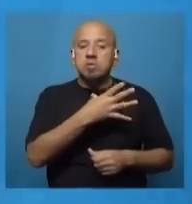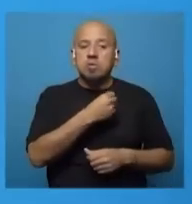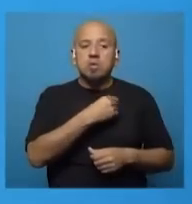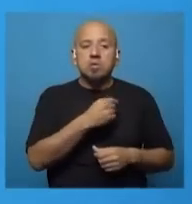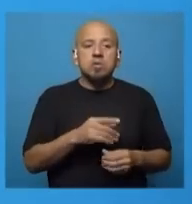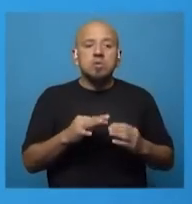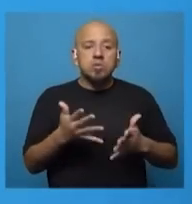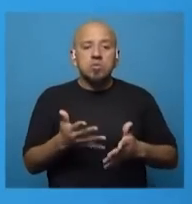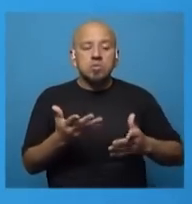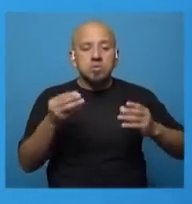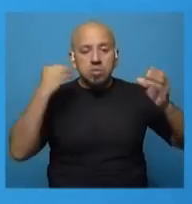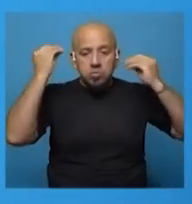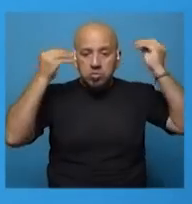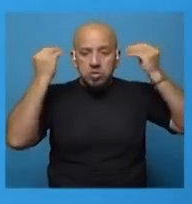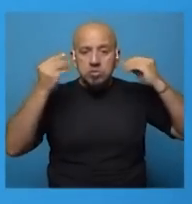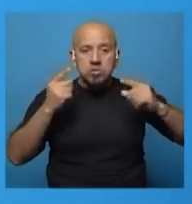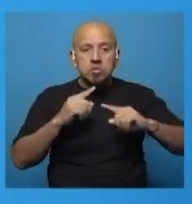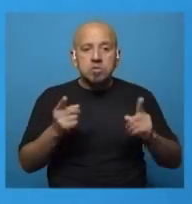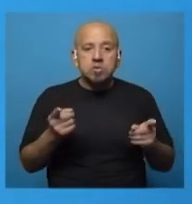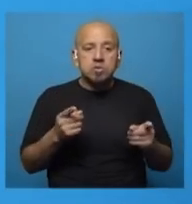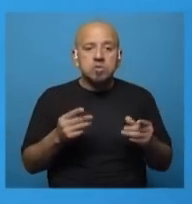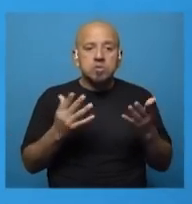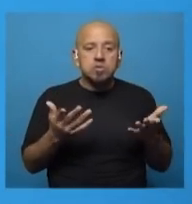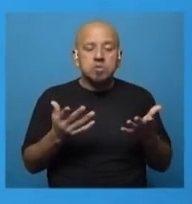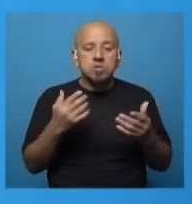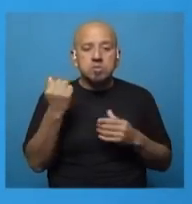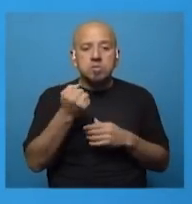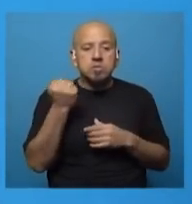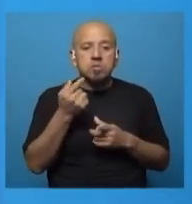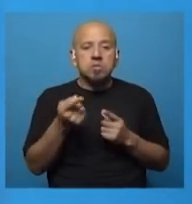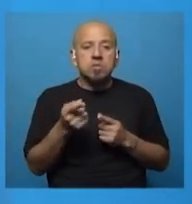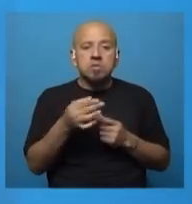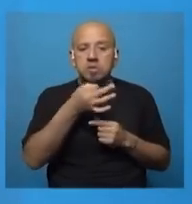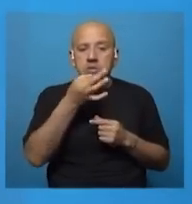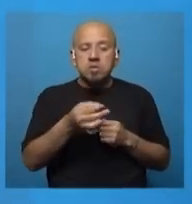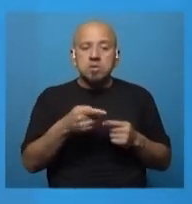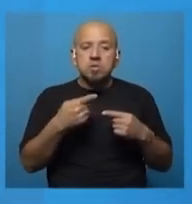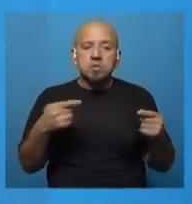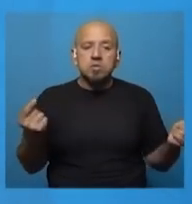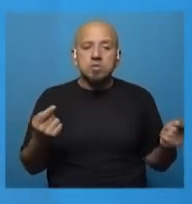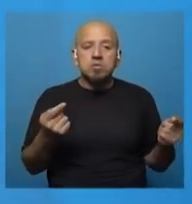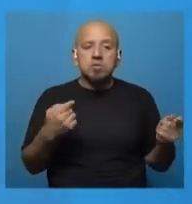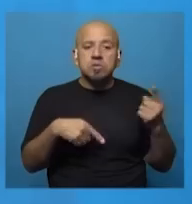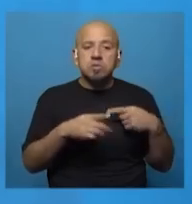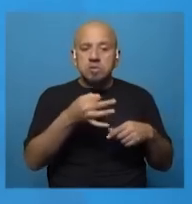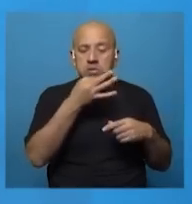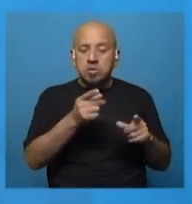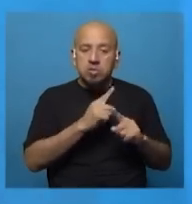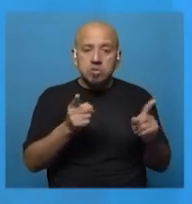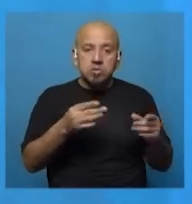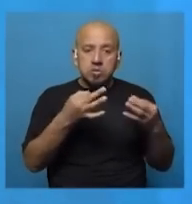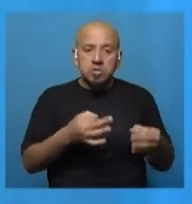Cómo no va a haber preocupación estamos hablando de una cosa seria se dijeron cosas en una interpelación que no eran ciertas